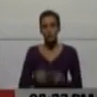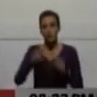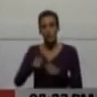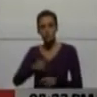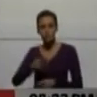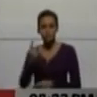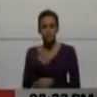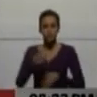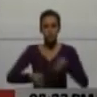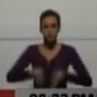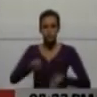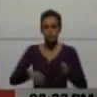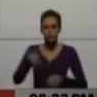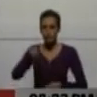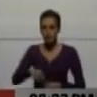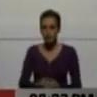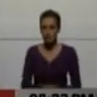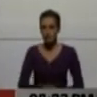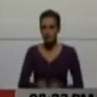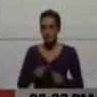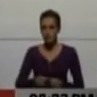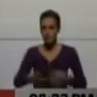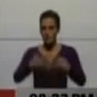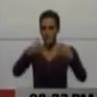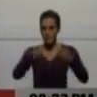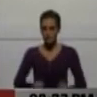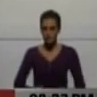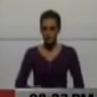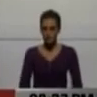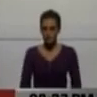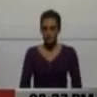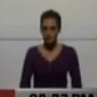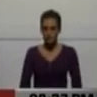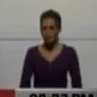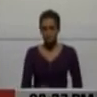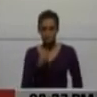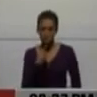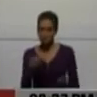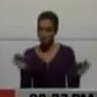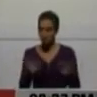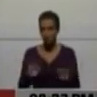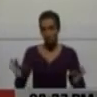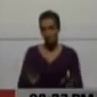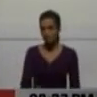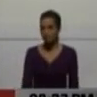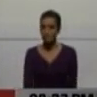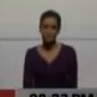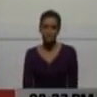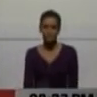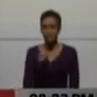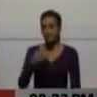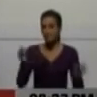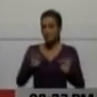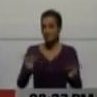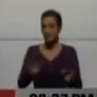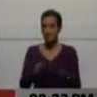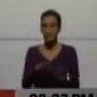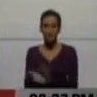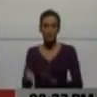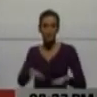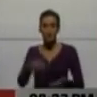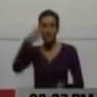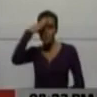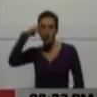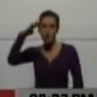juicios para que siga presa. No, eso no dice nada. No dice nada. No dice nada de los muertos en México.